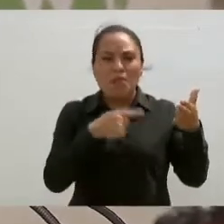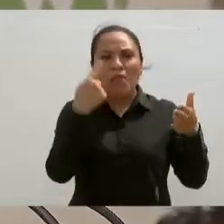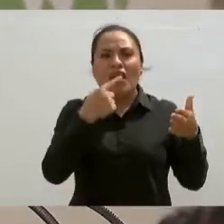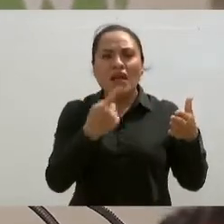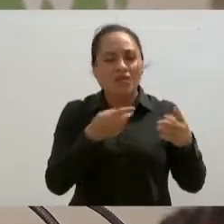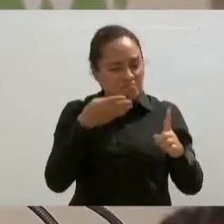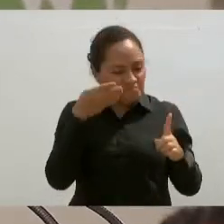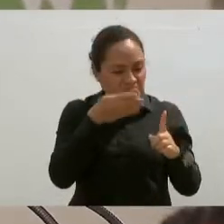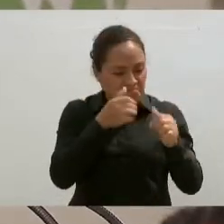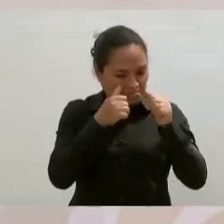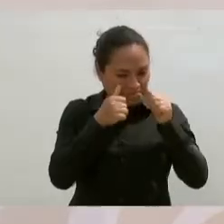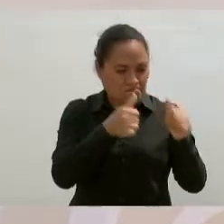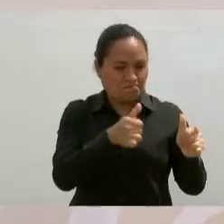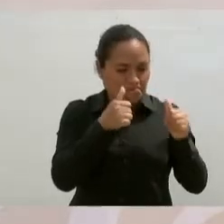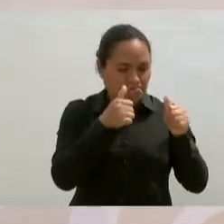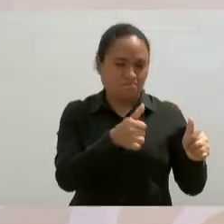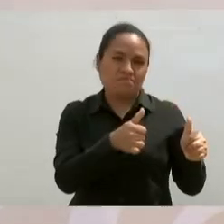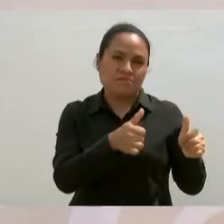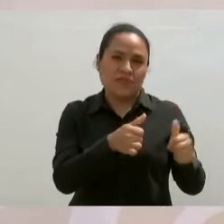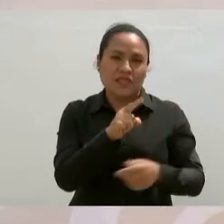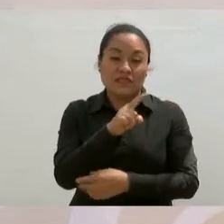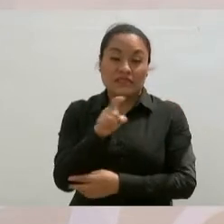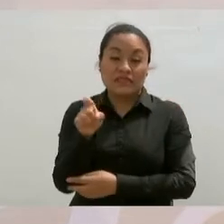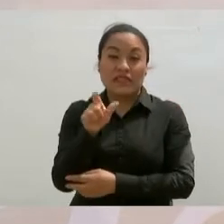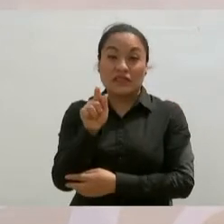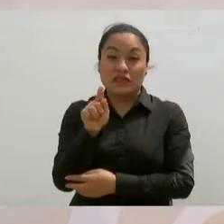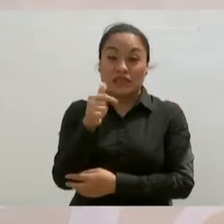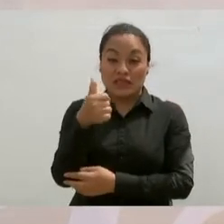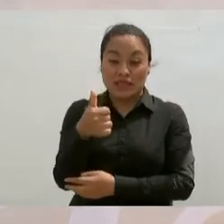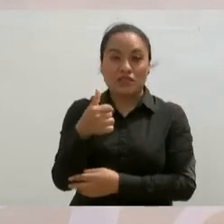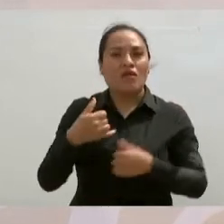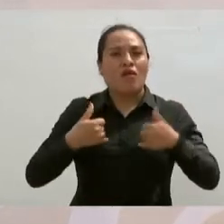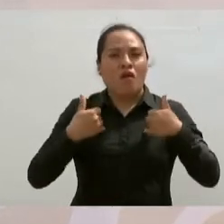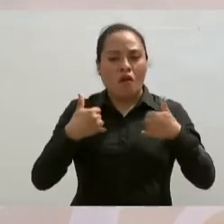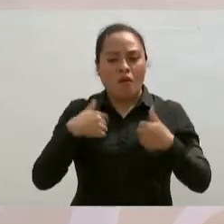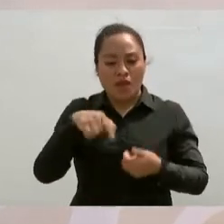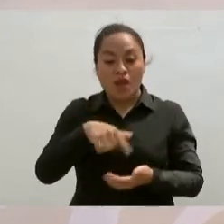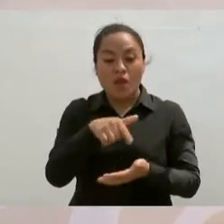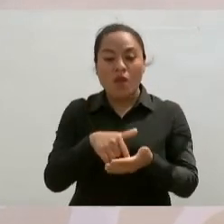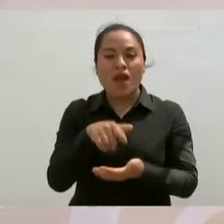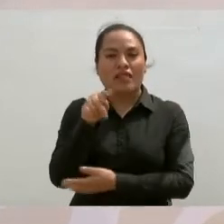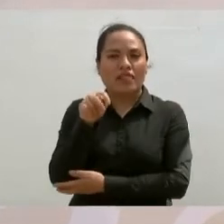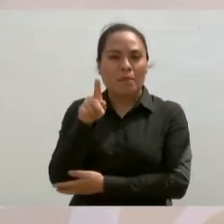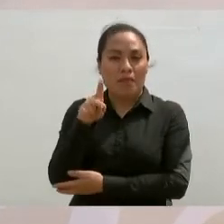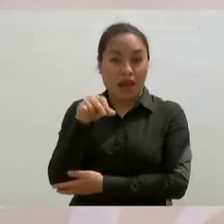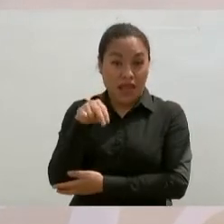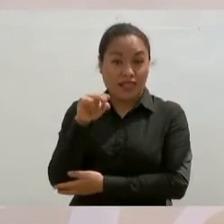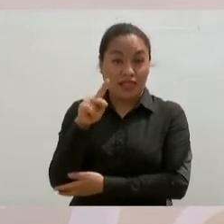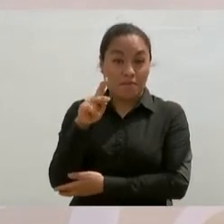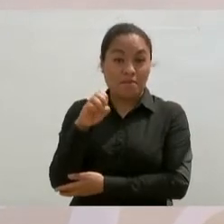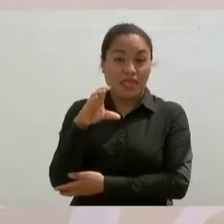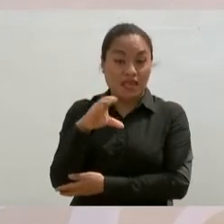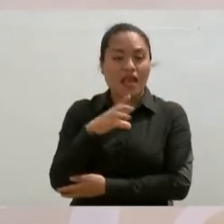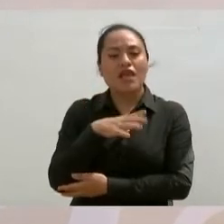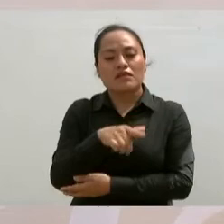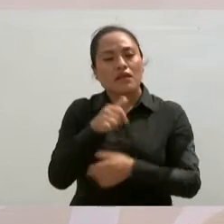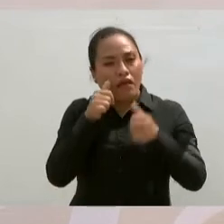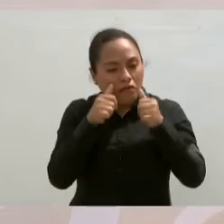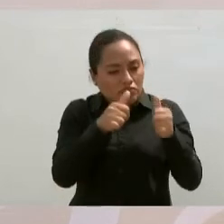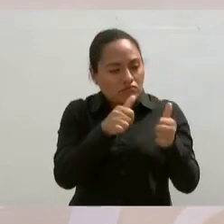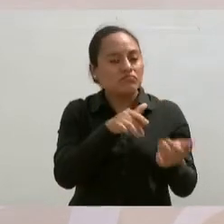propósito. A estos 176 jóvenes de Tapana se les apoya